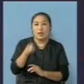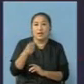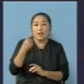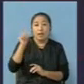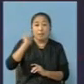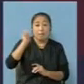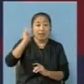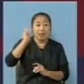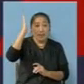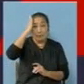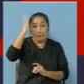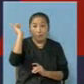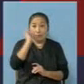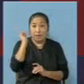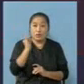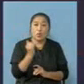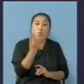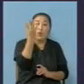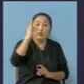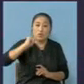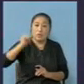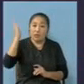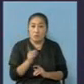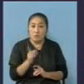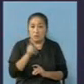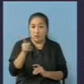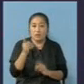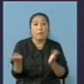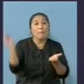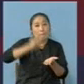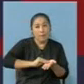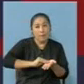los datos publicados por el Instituto Nacional de Estadísticas y Censos.